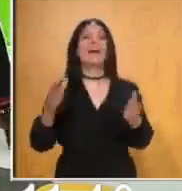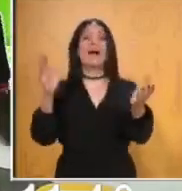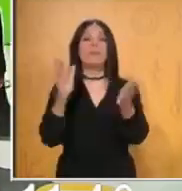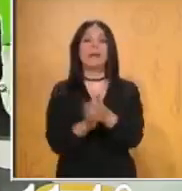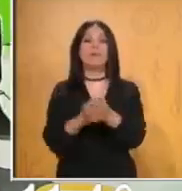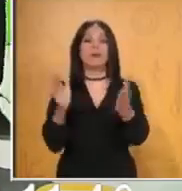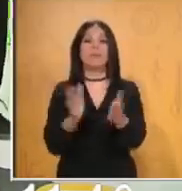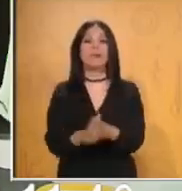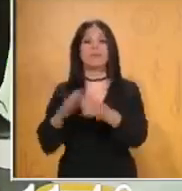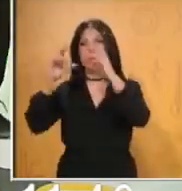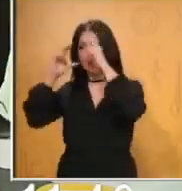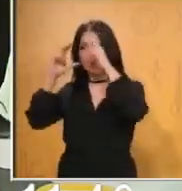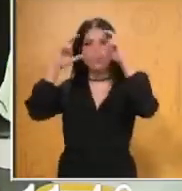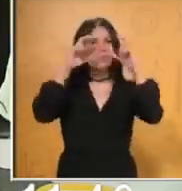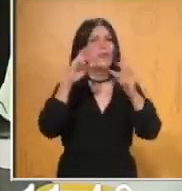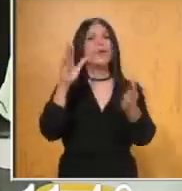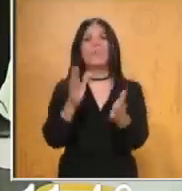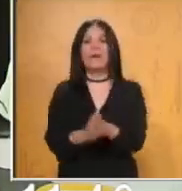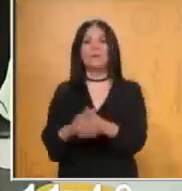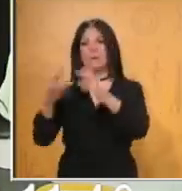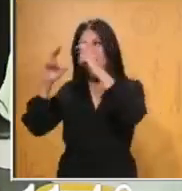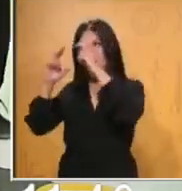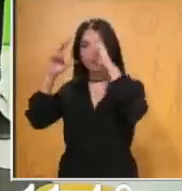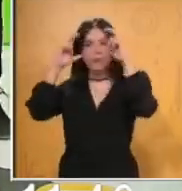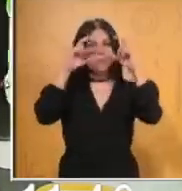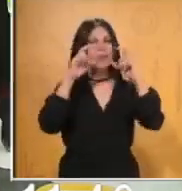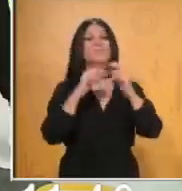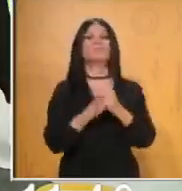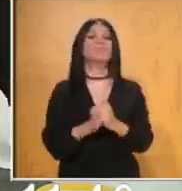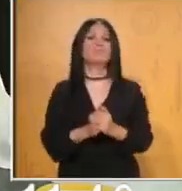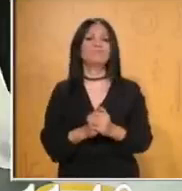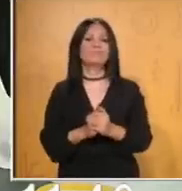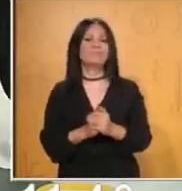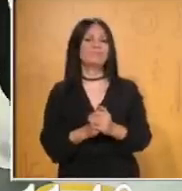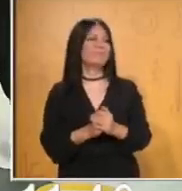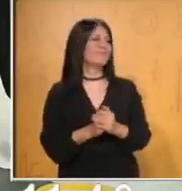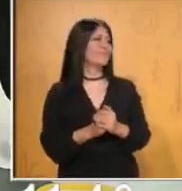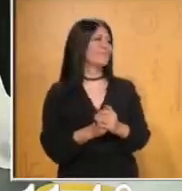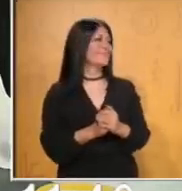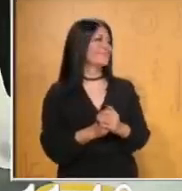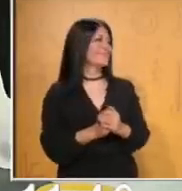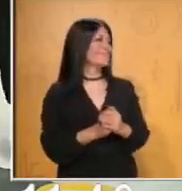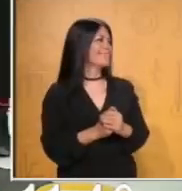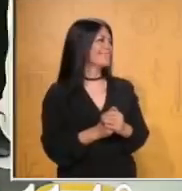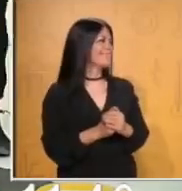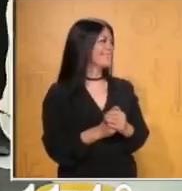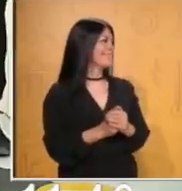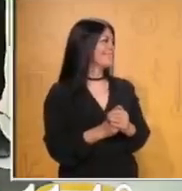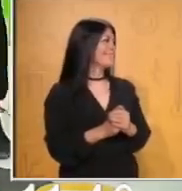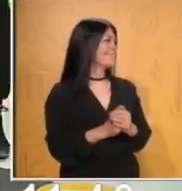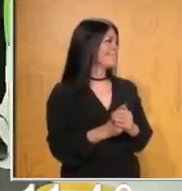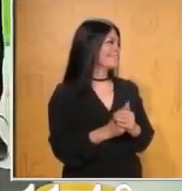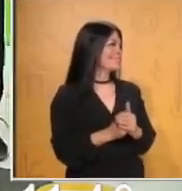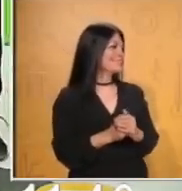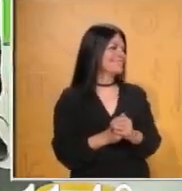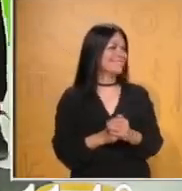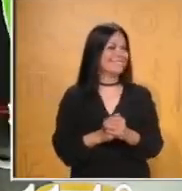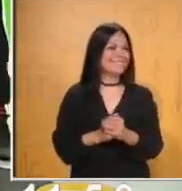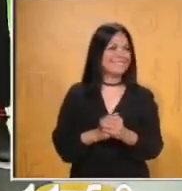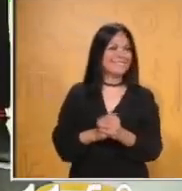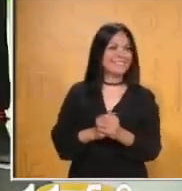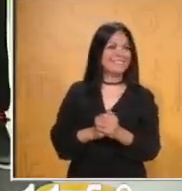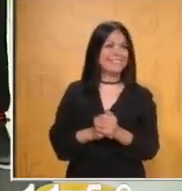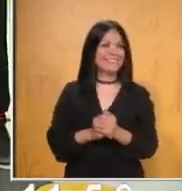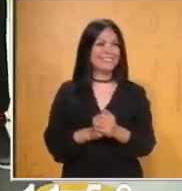buceo. Aplauso, aplauso, te veo, buceo. Aplauso, te veo, buceo. Dile, maestra, me está poniendo nervioso, la quiero escuchar. Venga, venga, vamos a